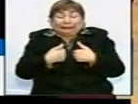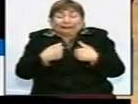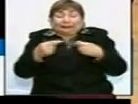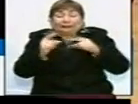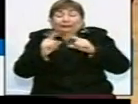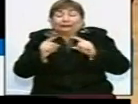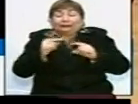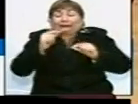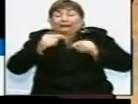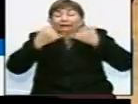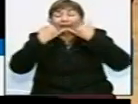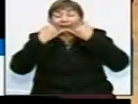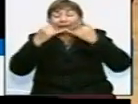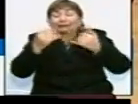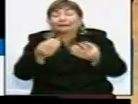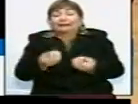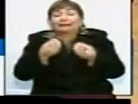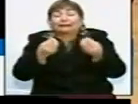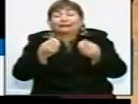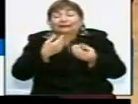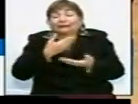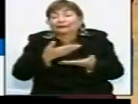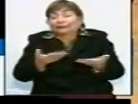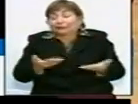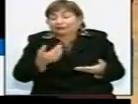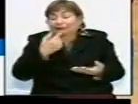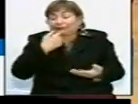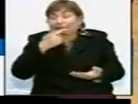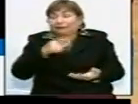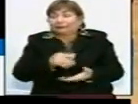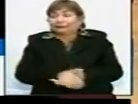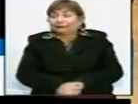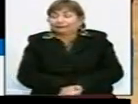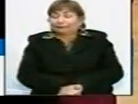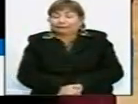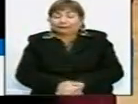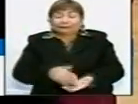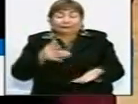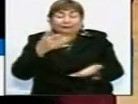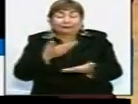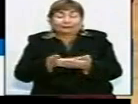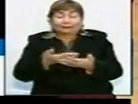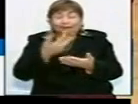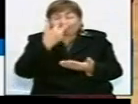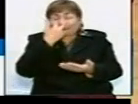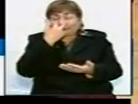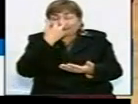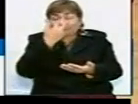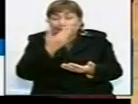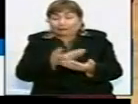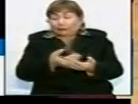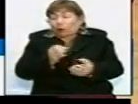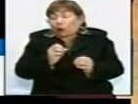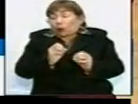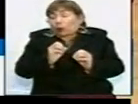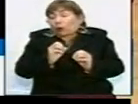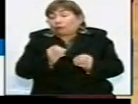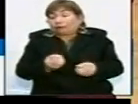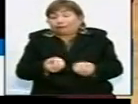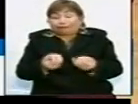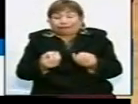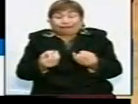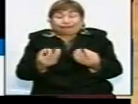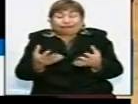dice entonces esta información cómo es que realmente está aterrizando o qué tanto